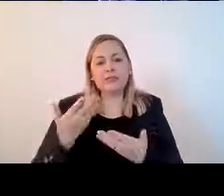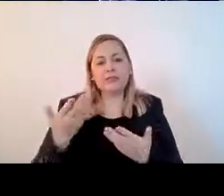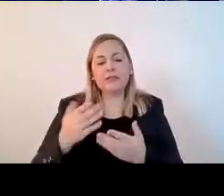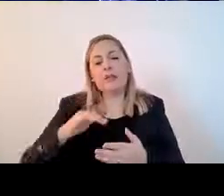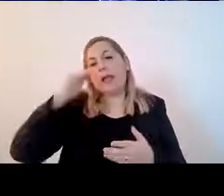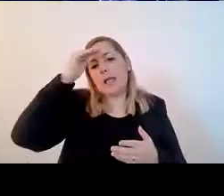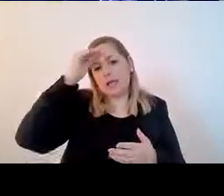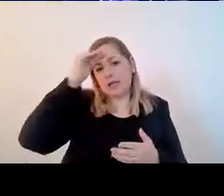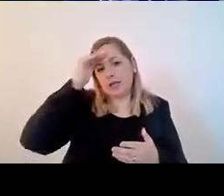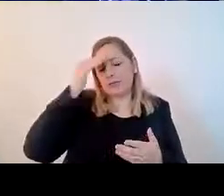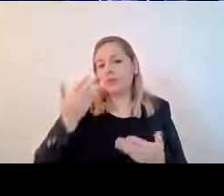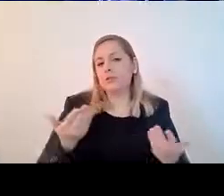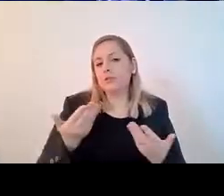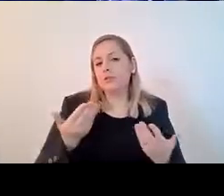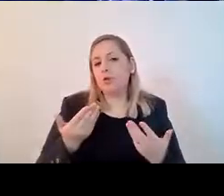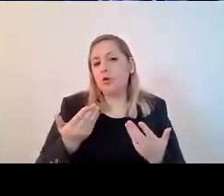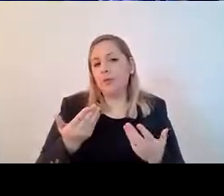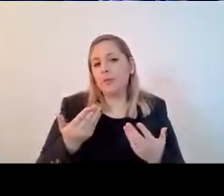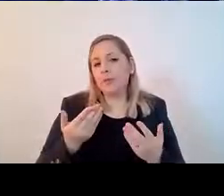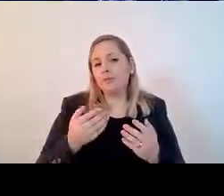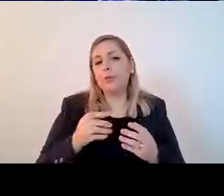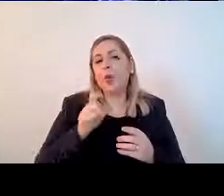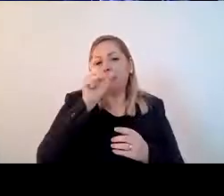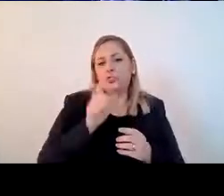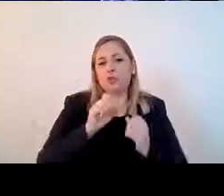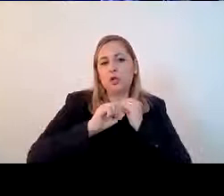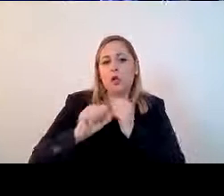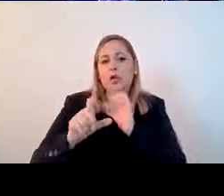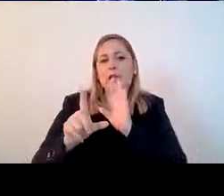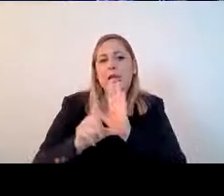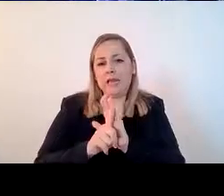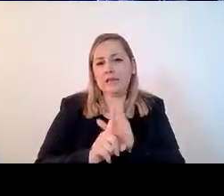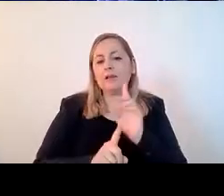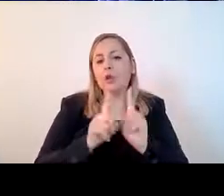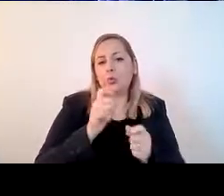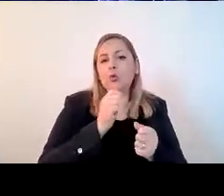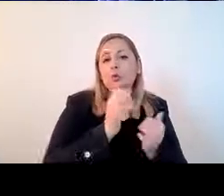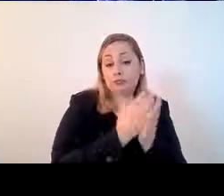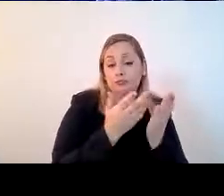experiencia incluso con infractores de ley. Hay algunos trabajos.